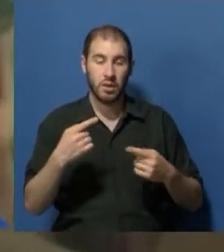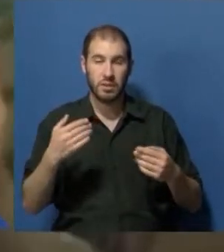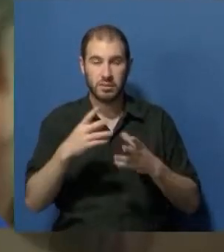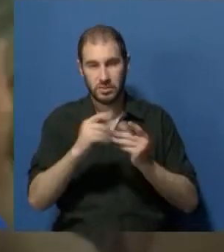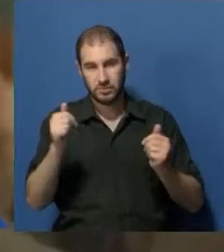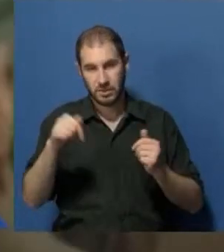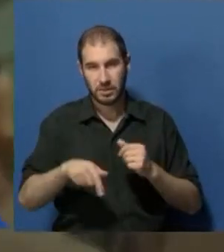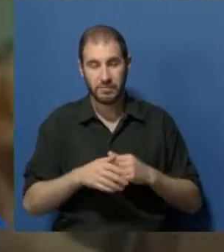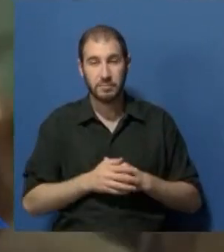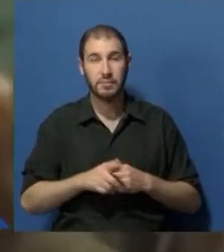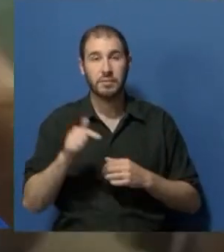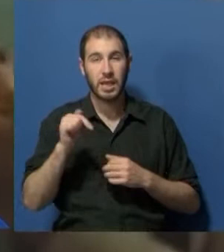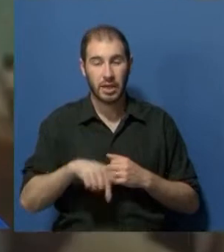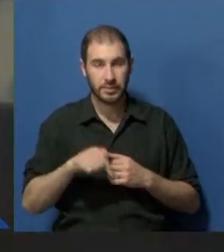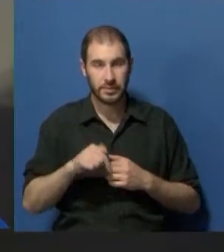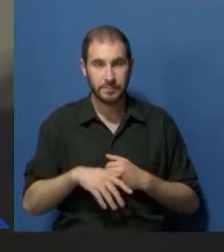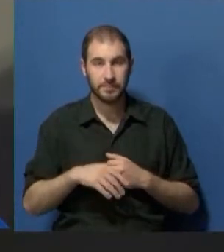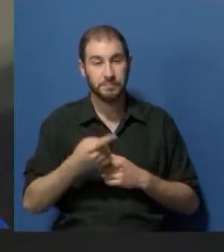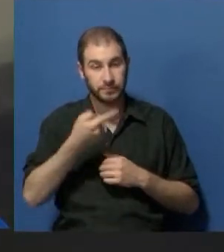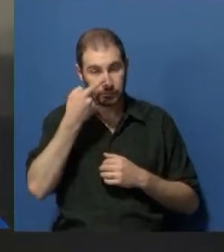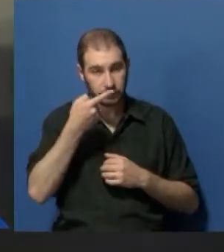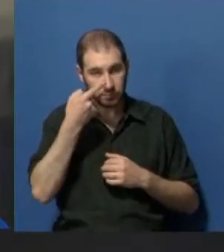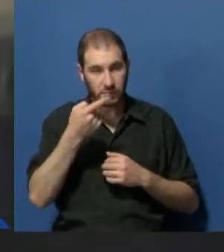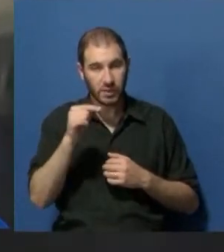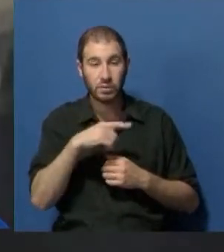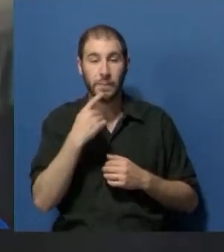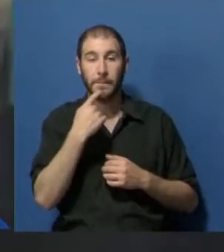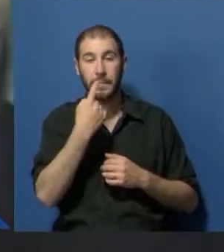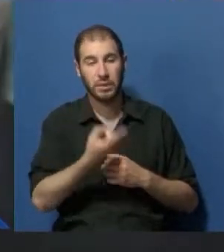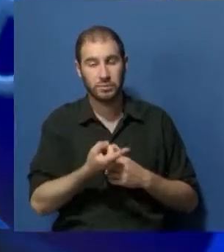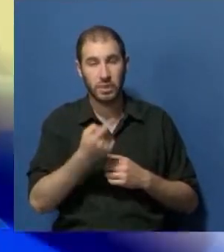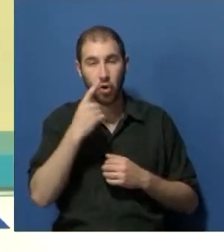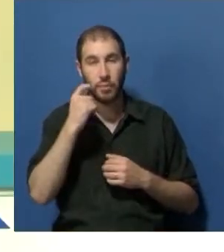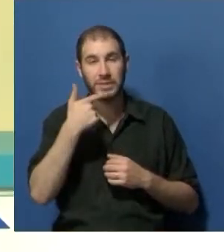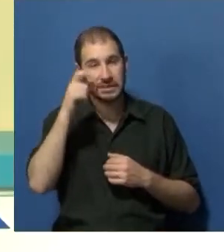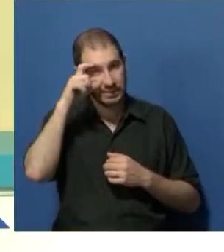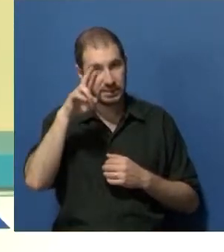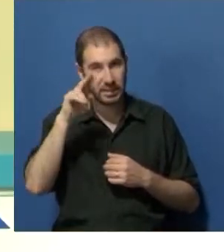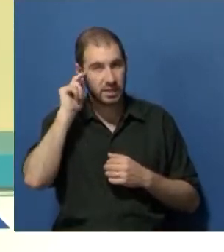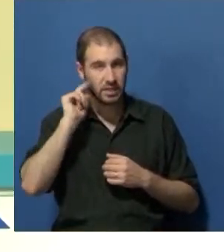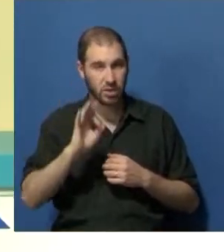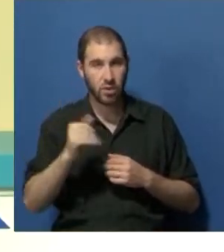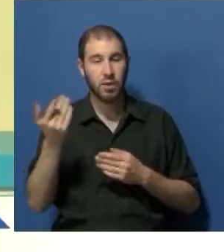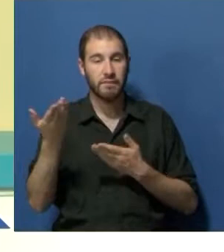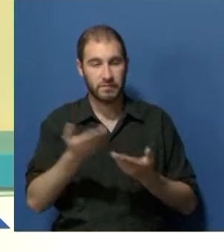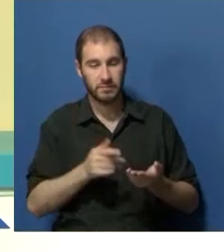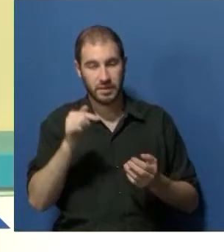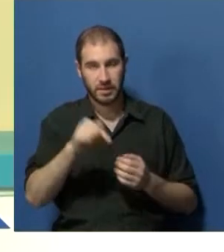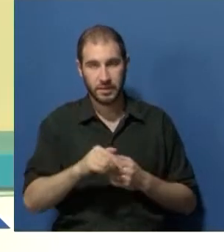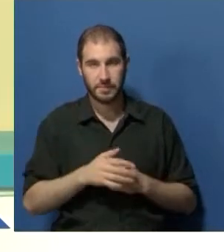en este caso. Ahora bien, sería interesante, y le vamos a preguntar a Sergio Astorga, a quien le vamos a dar la